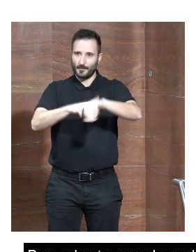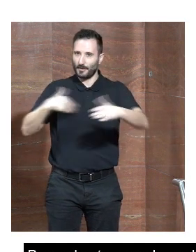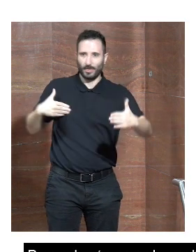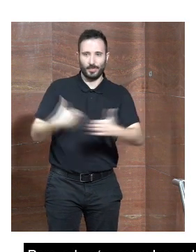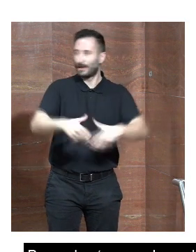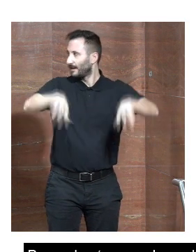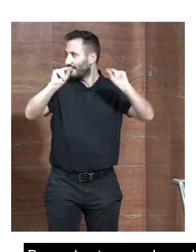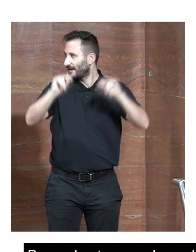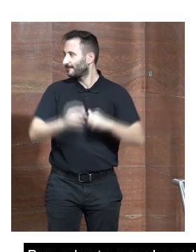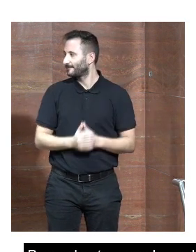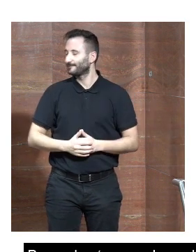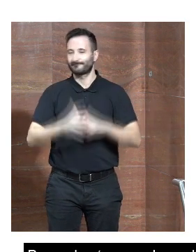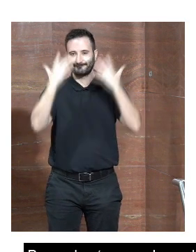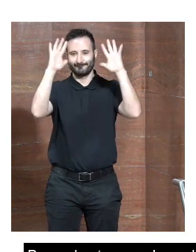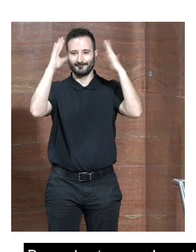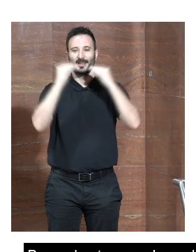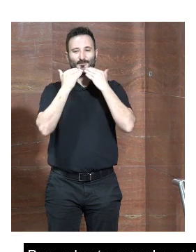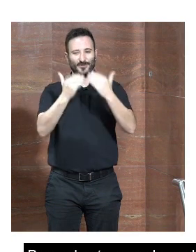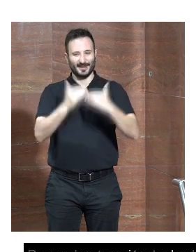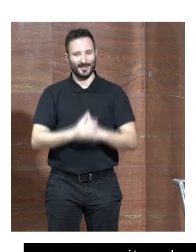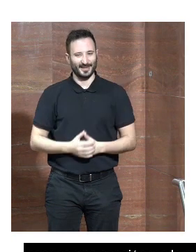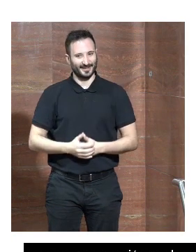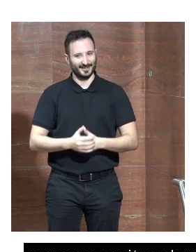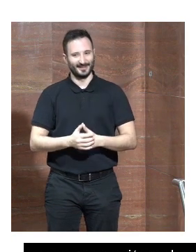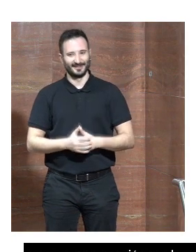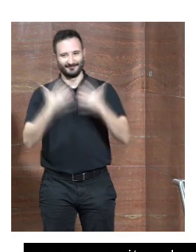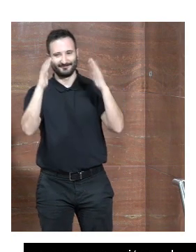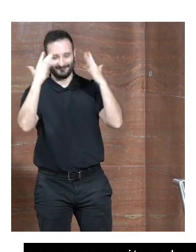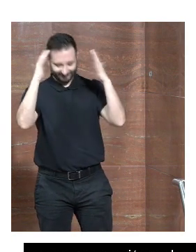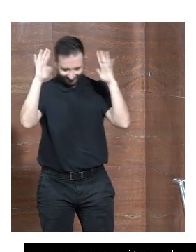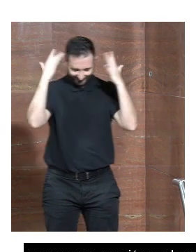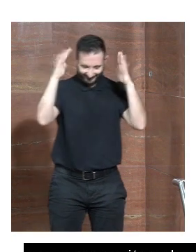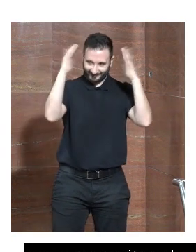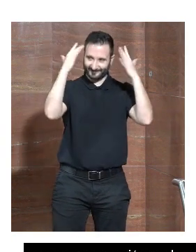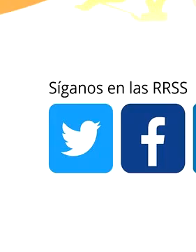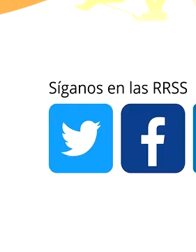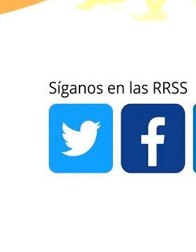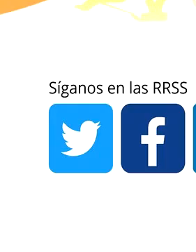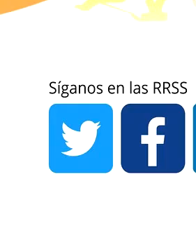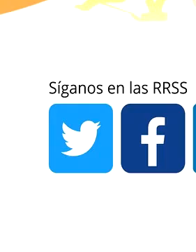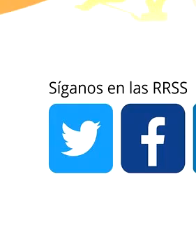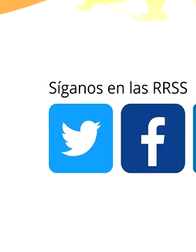todos. Y muchísimas gracias. Gracias. Muchas gracias.